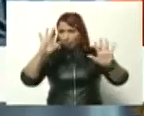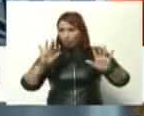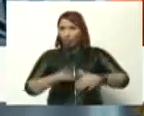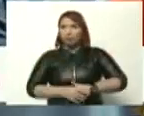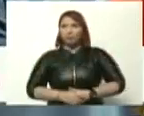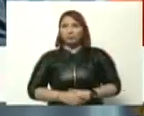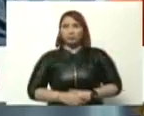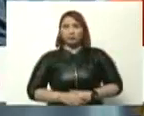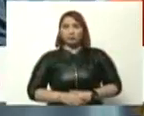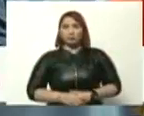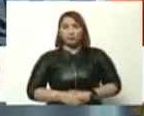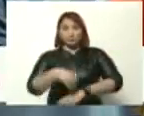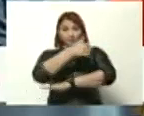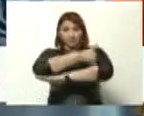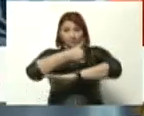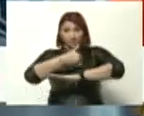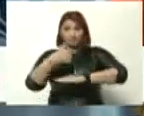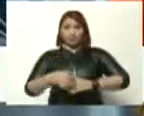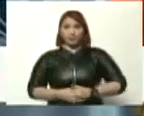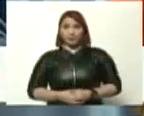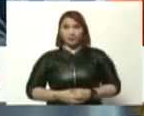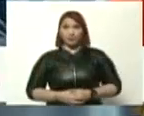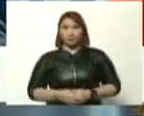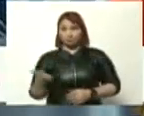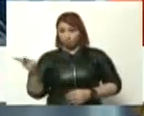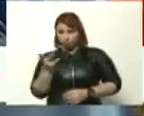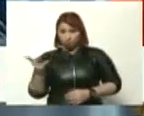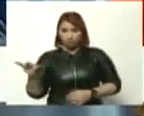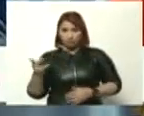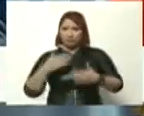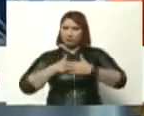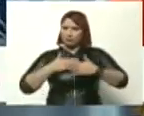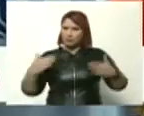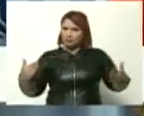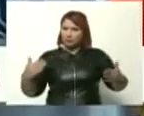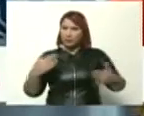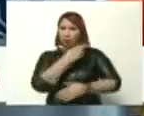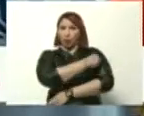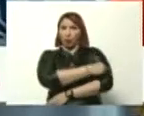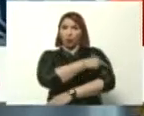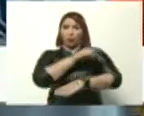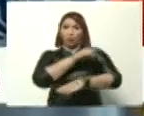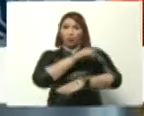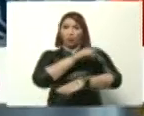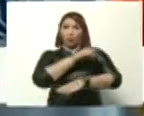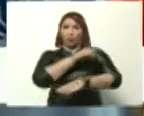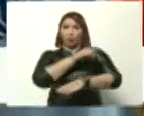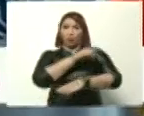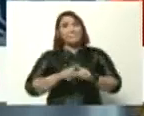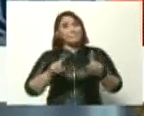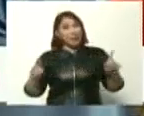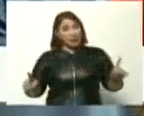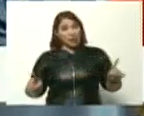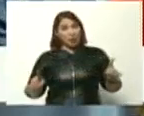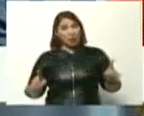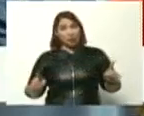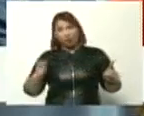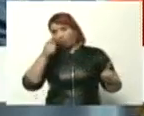Estos funcionarios estaban dispuestos en este hospital para el cuidado y protección del personal, pero